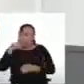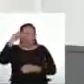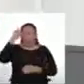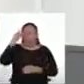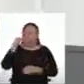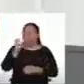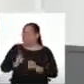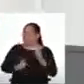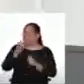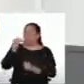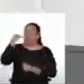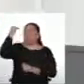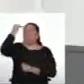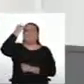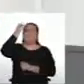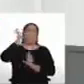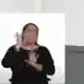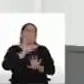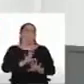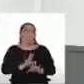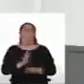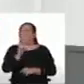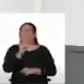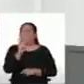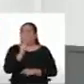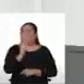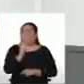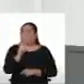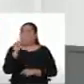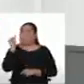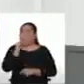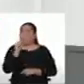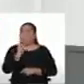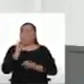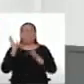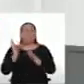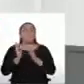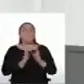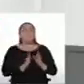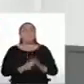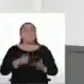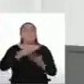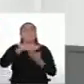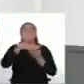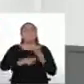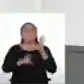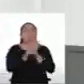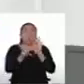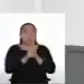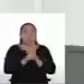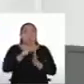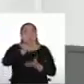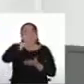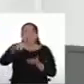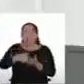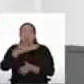que les gusta complicarse la vida. Pero no, yo te digo que elaborar un proyecto de ley es algo que todas las peruanas